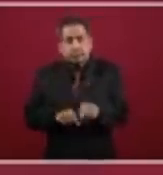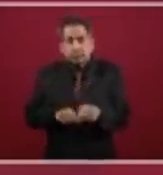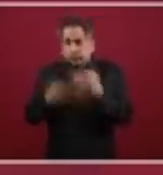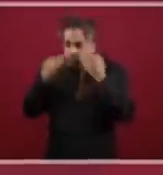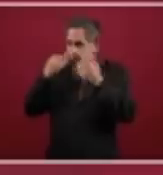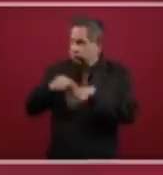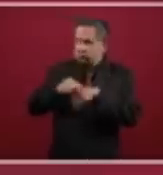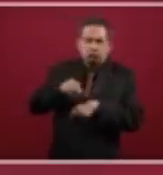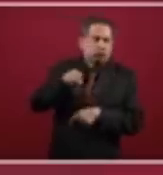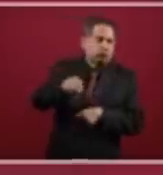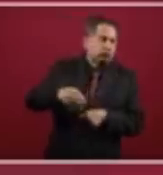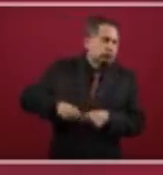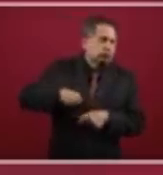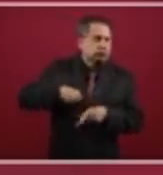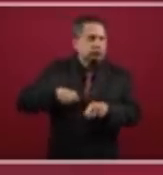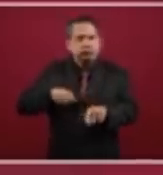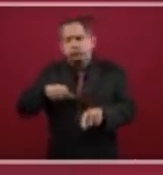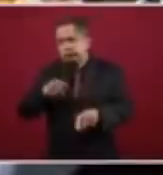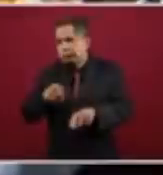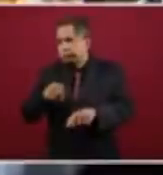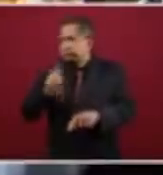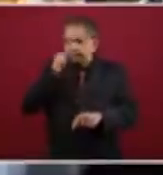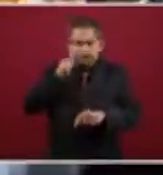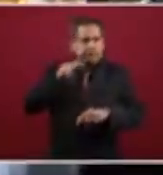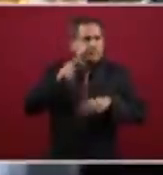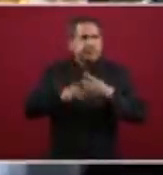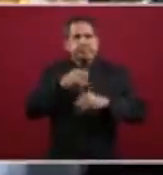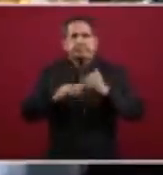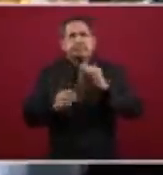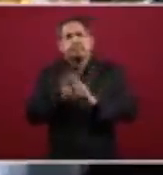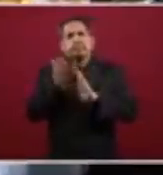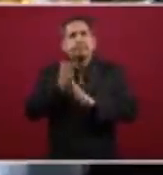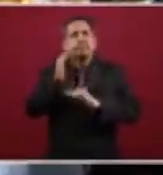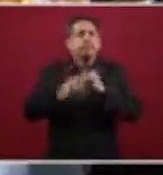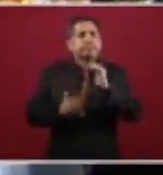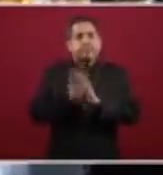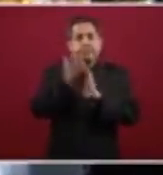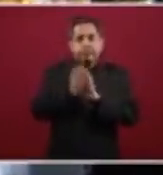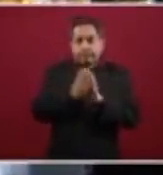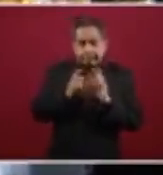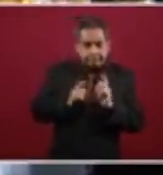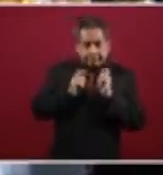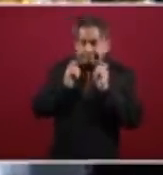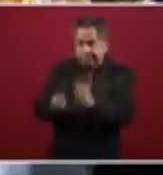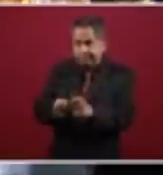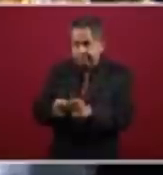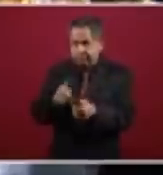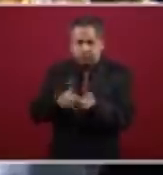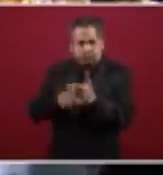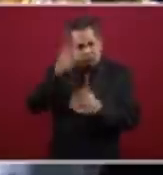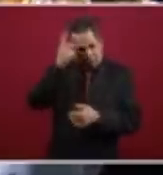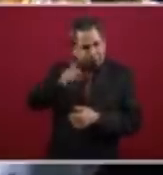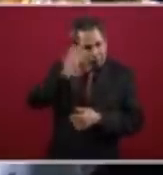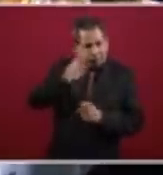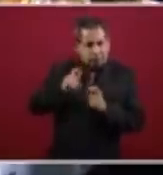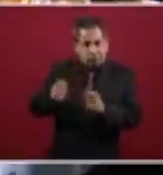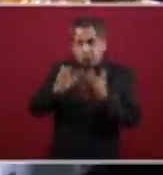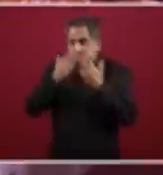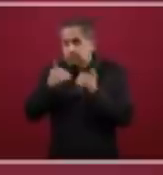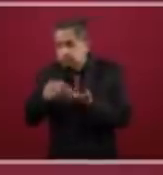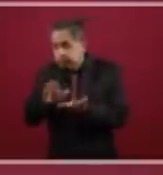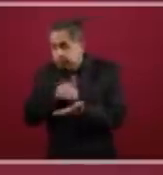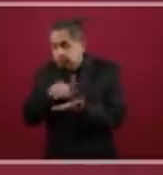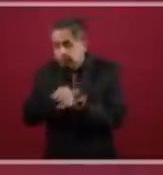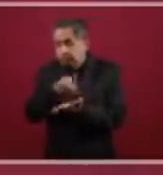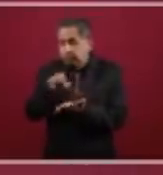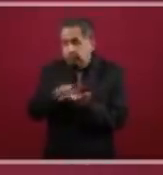testigos que dicen que vivían ahí, se reconstruye la casa y se les entrega la casa como poseedores, aun cuando no tengan las